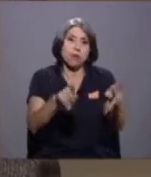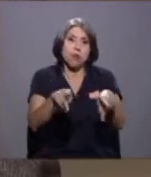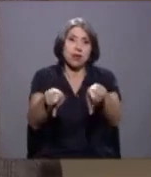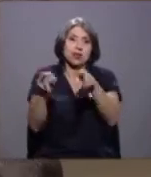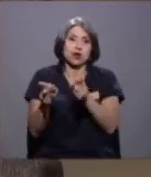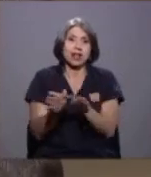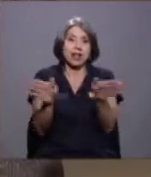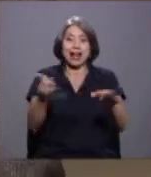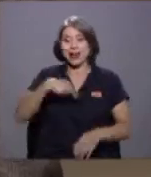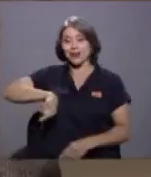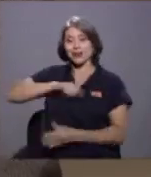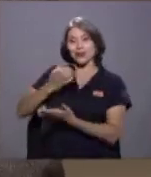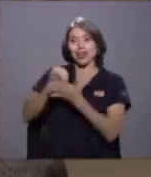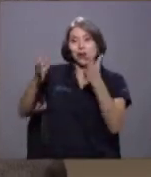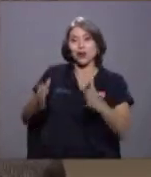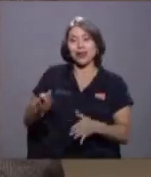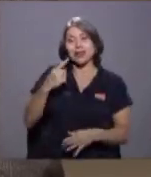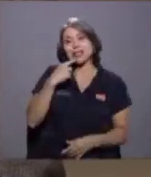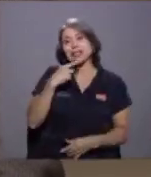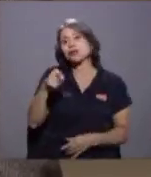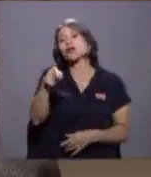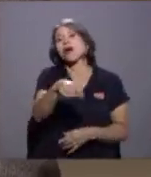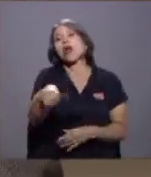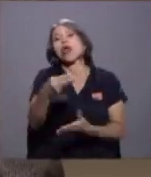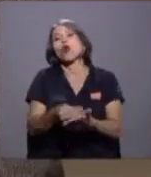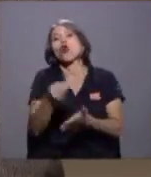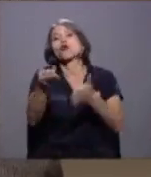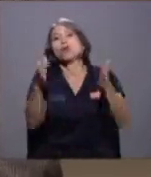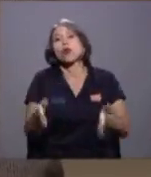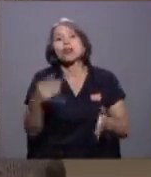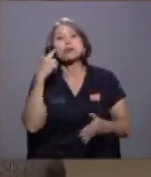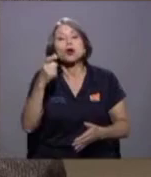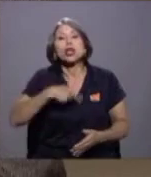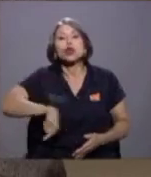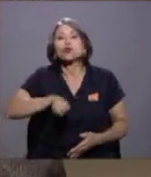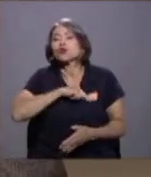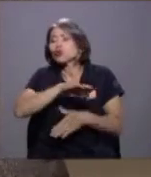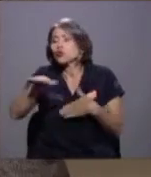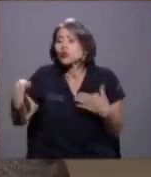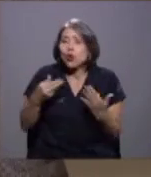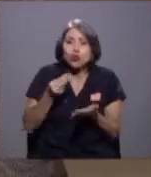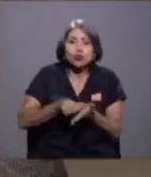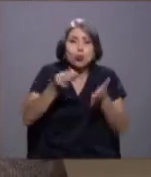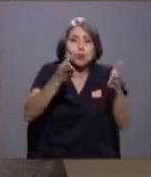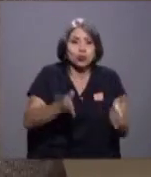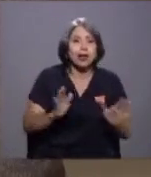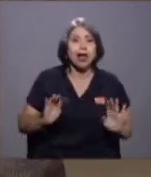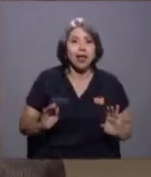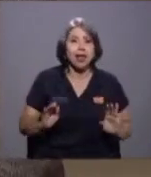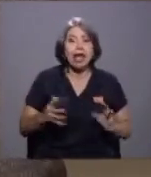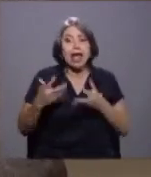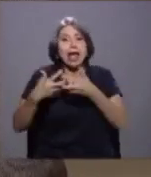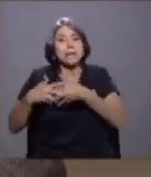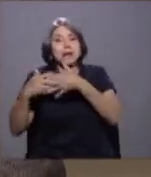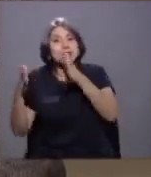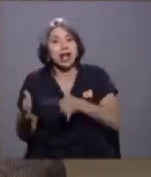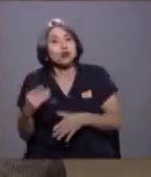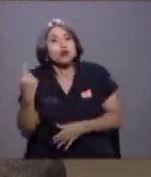economistas nos gusta decir de los consumidores, porque consumidores somos todos, ¿verdad? Empresarios somos algunos,